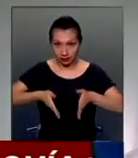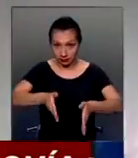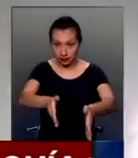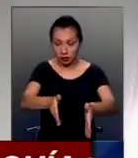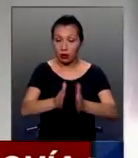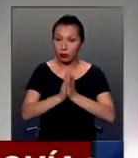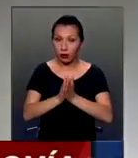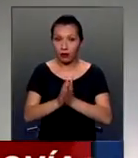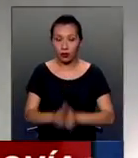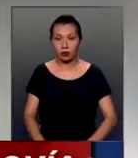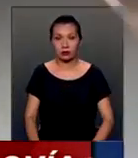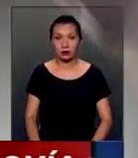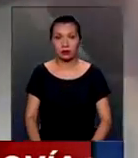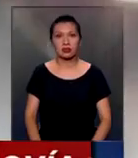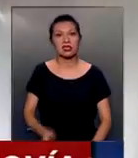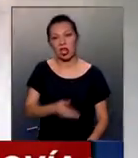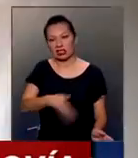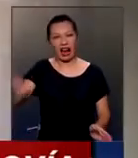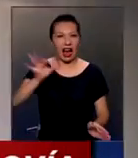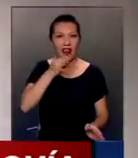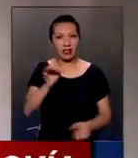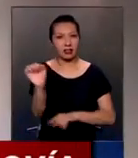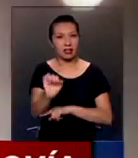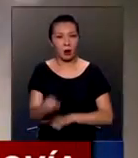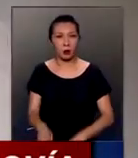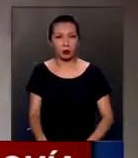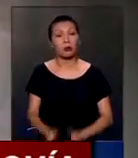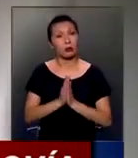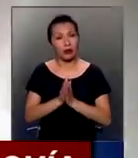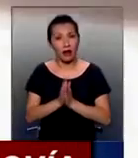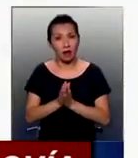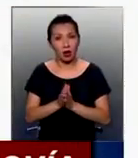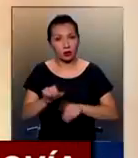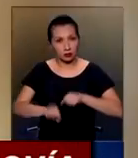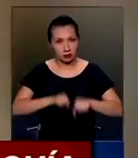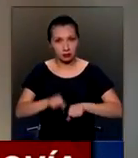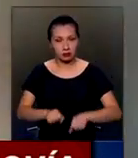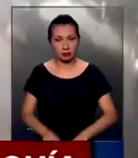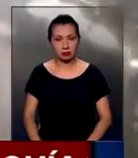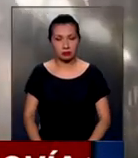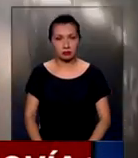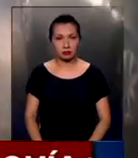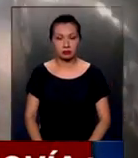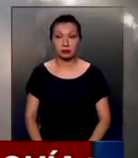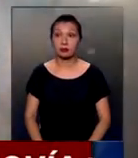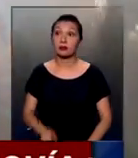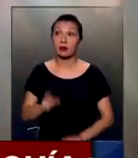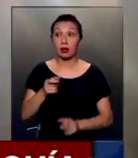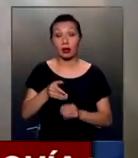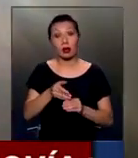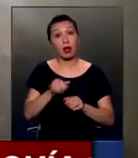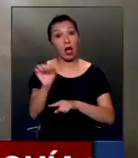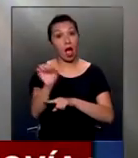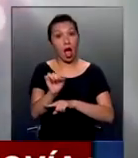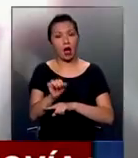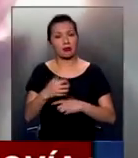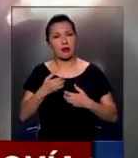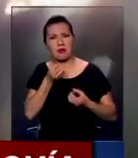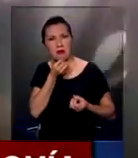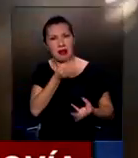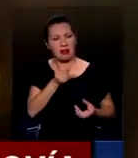Por favor, por favor. ¡Córrele! Por favor, por favor. Incluso los que van en el auto hasta increpan